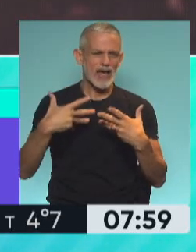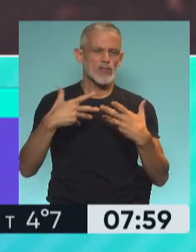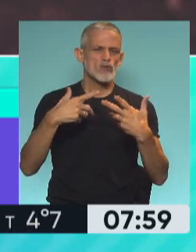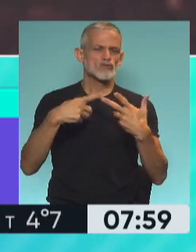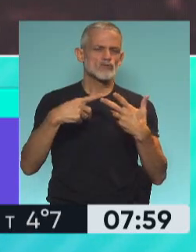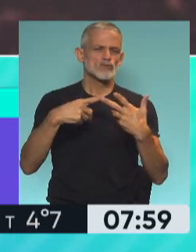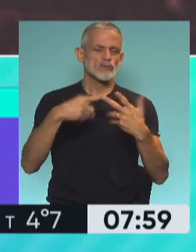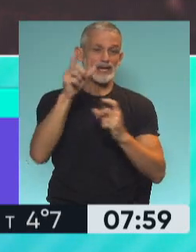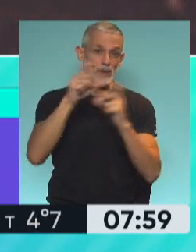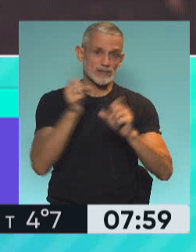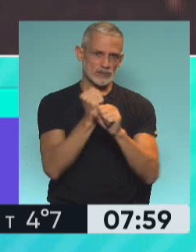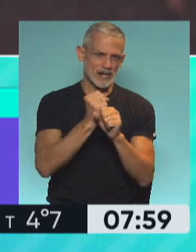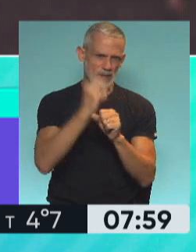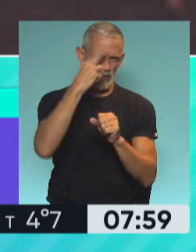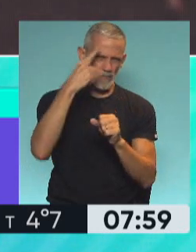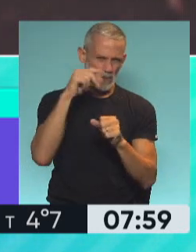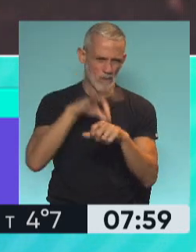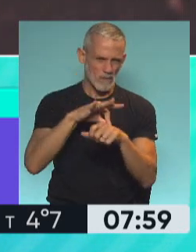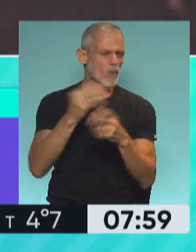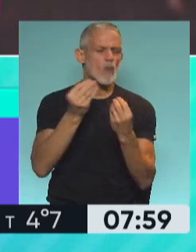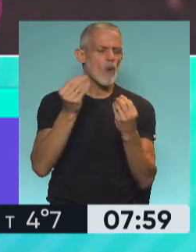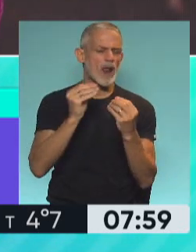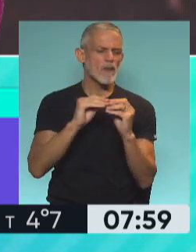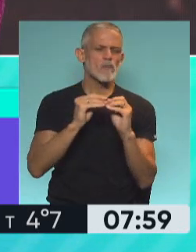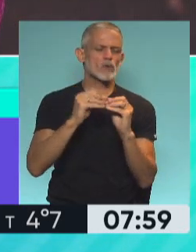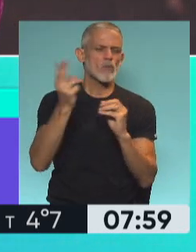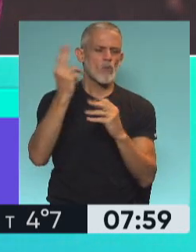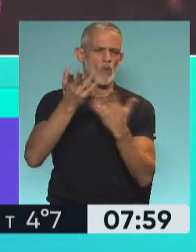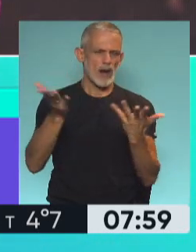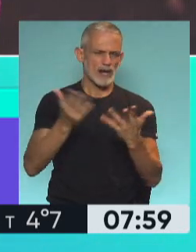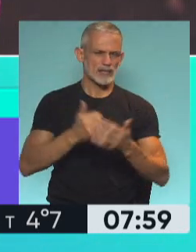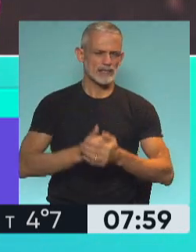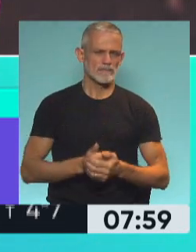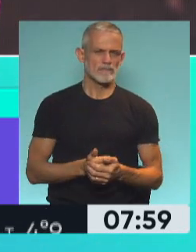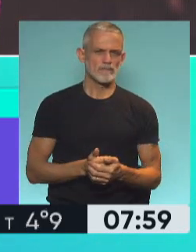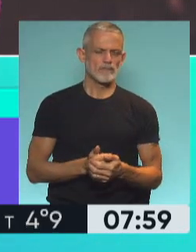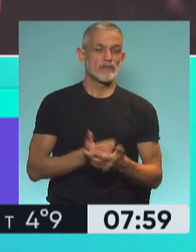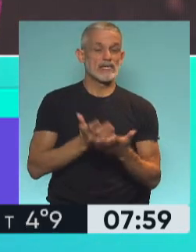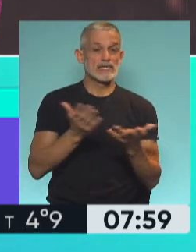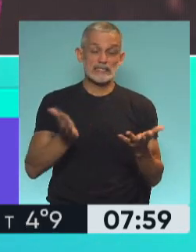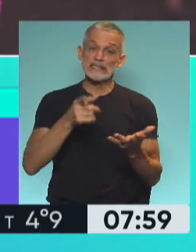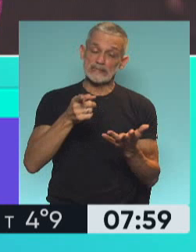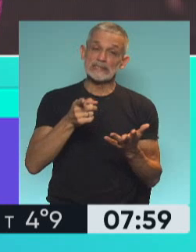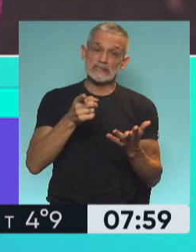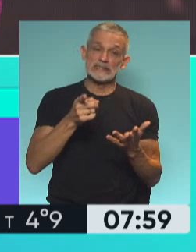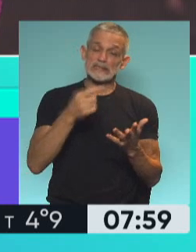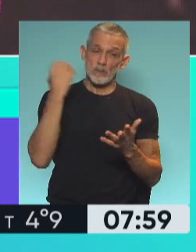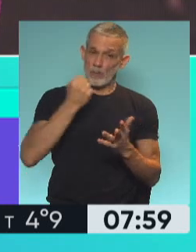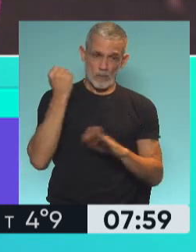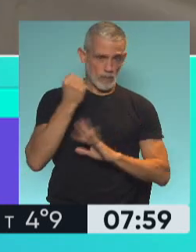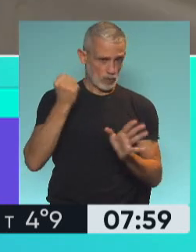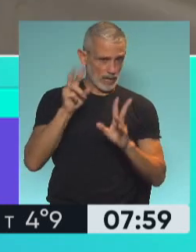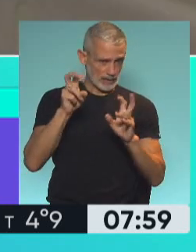este momento en el personal, en los trabajadores de la salud? ¿Cuál es la razón? bueno, esta es una cuestión muy